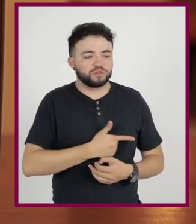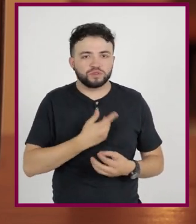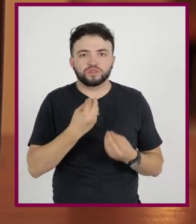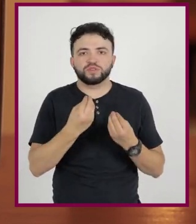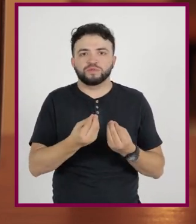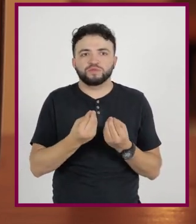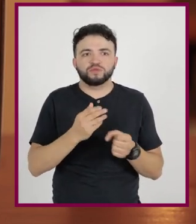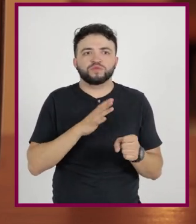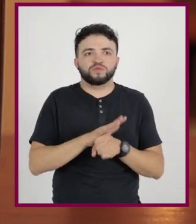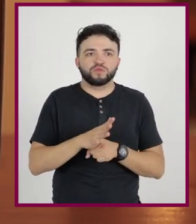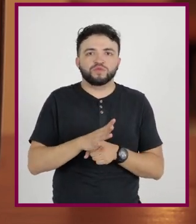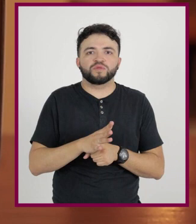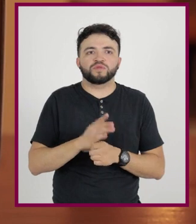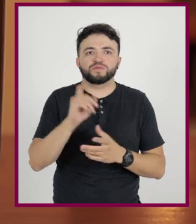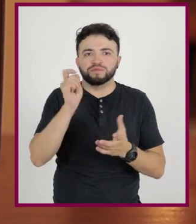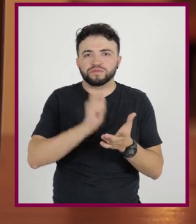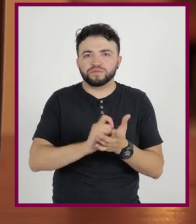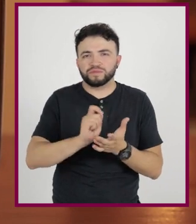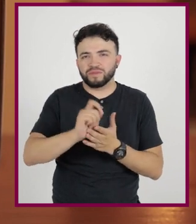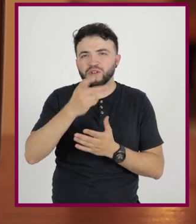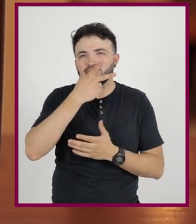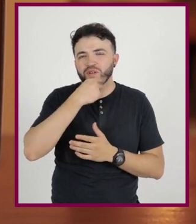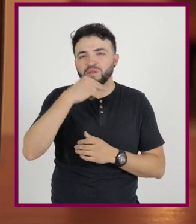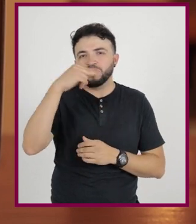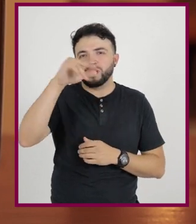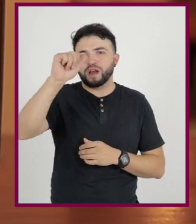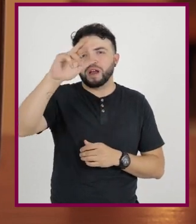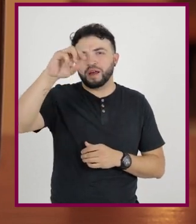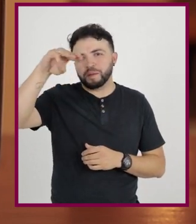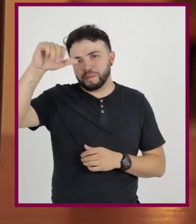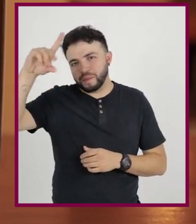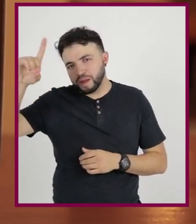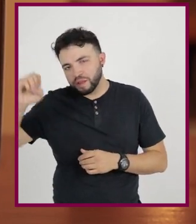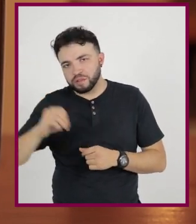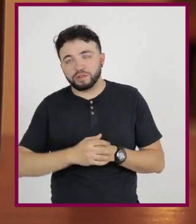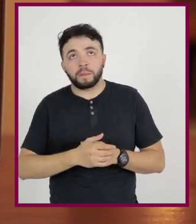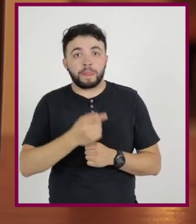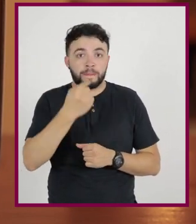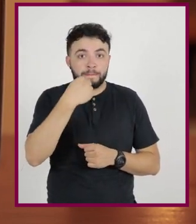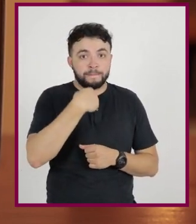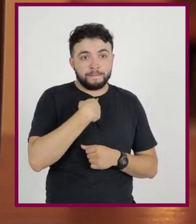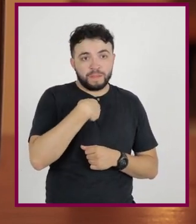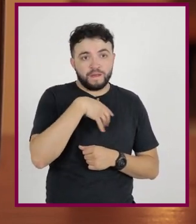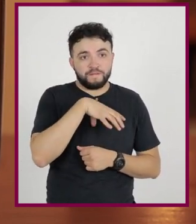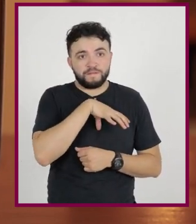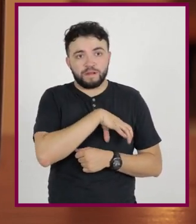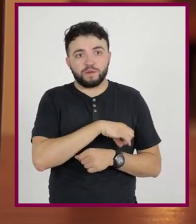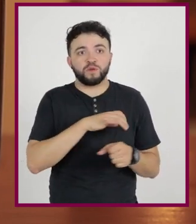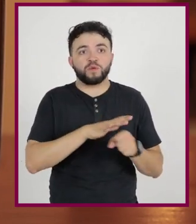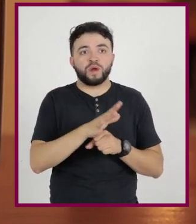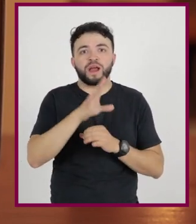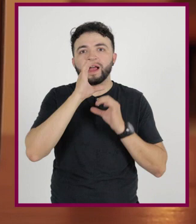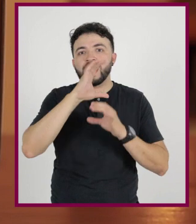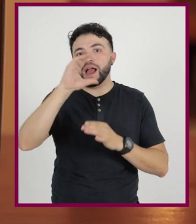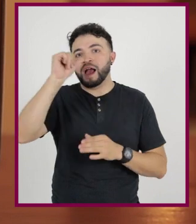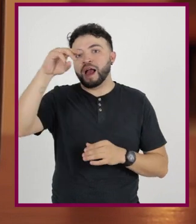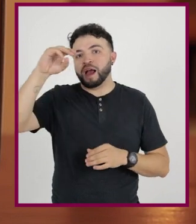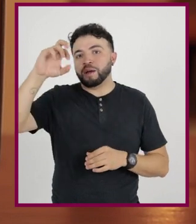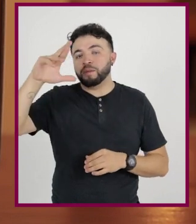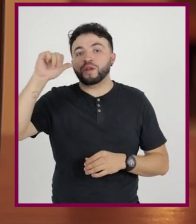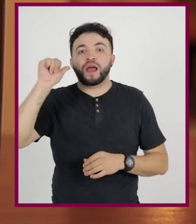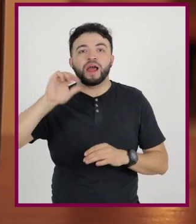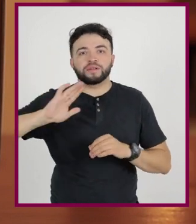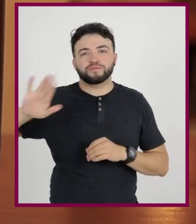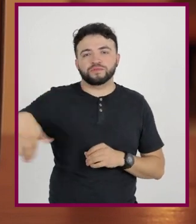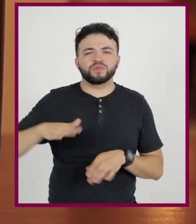También estuve muy motivado cuando era joven por un escritor llamado Armando Vega Gil. Pero sin duda mi favorito es el de Carta de Amor